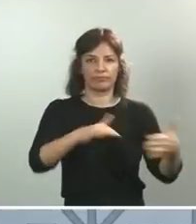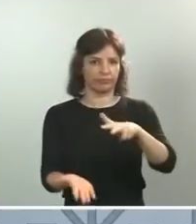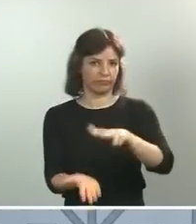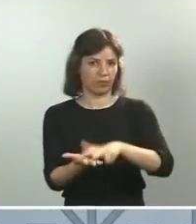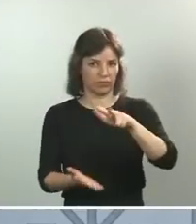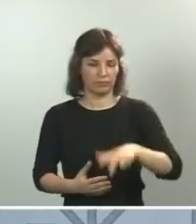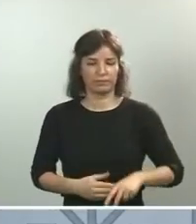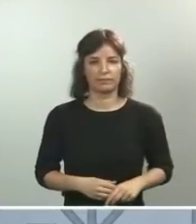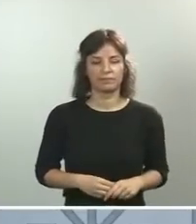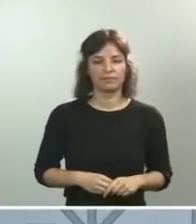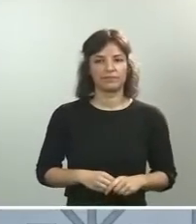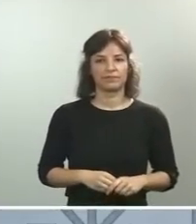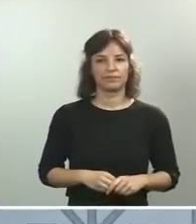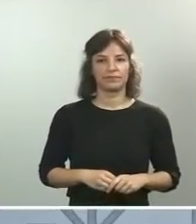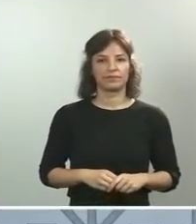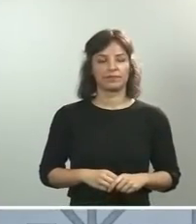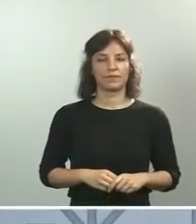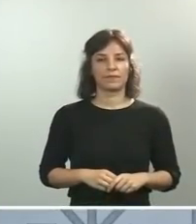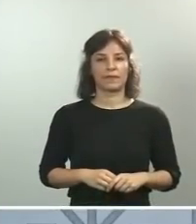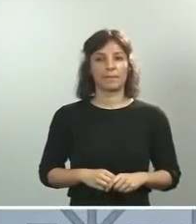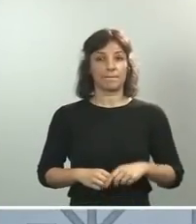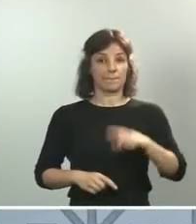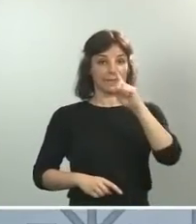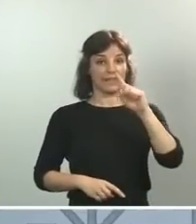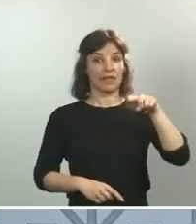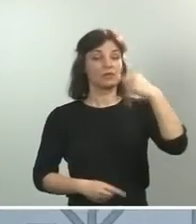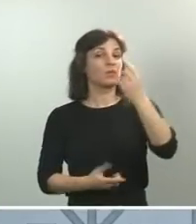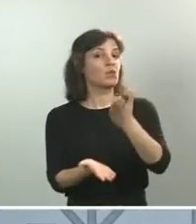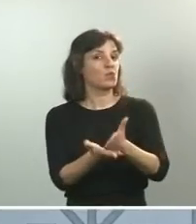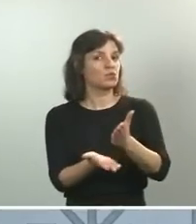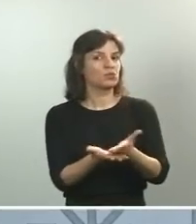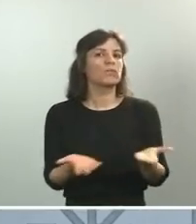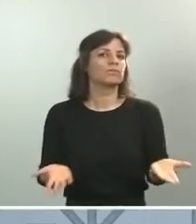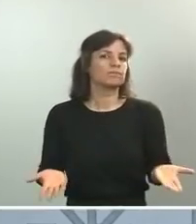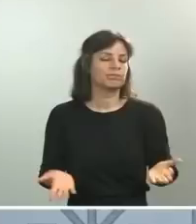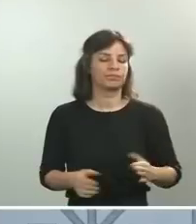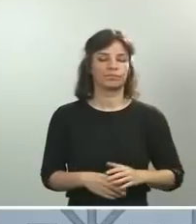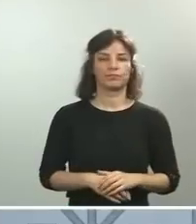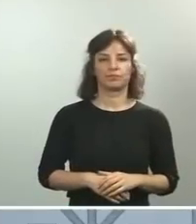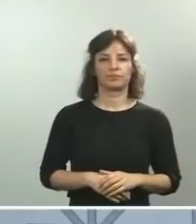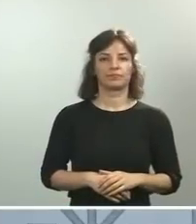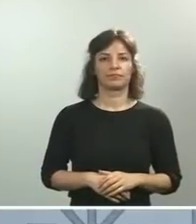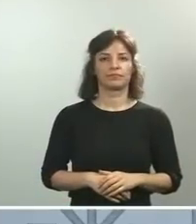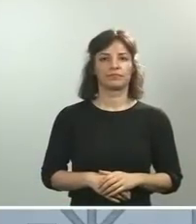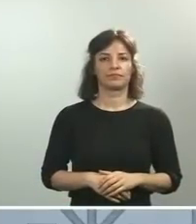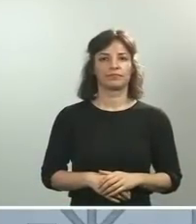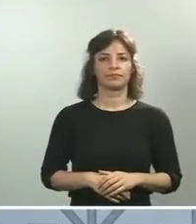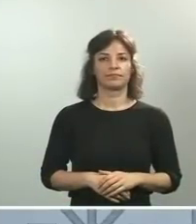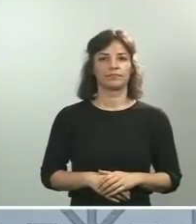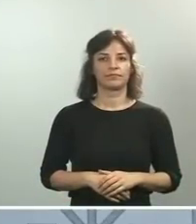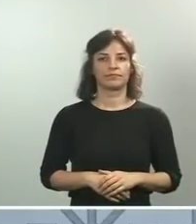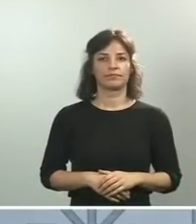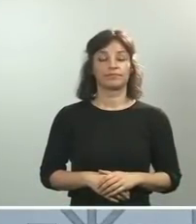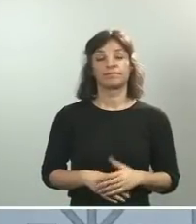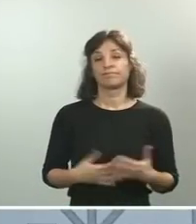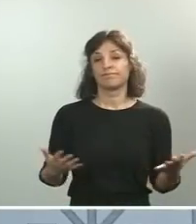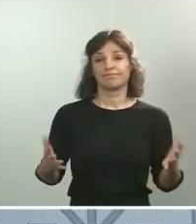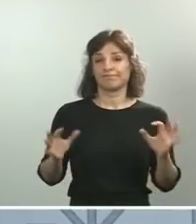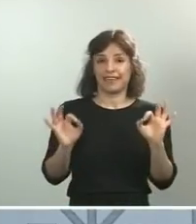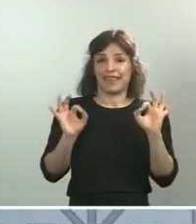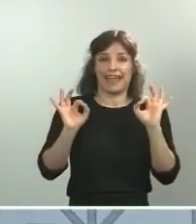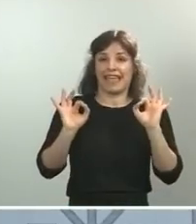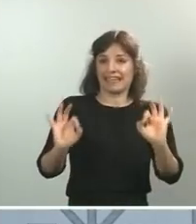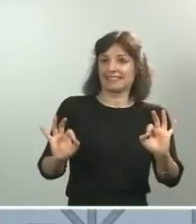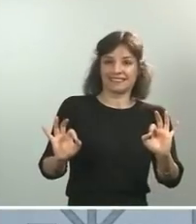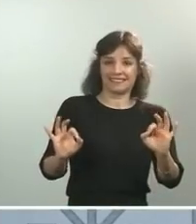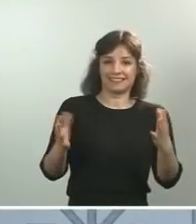El curso próximo Pues miren, el curso próximo todo depende de todo lo que depende de todo. Es decir, del